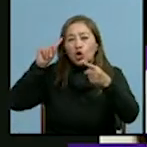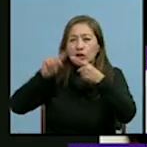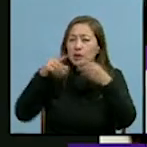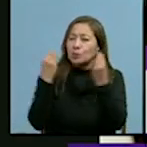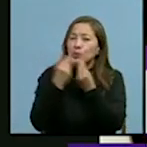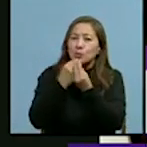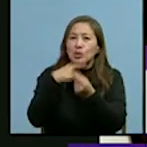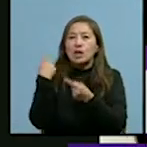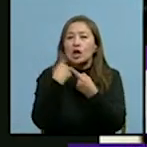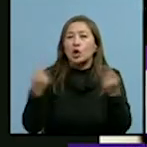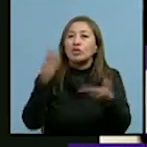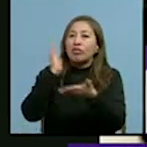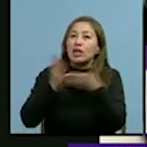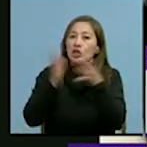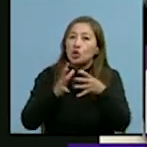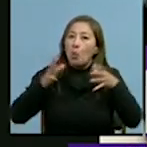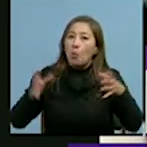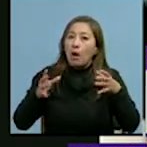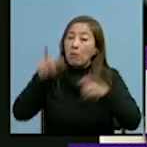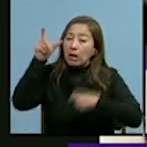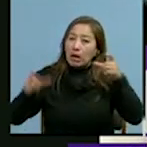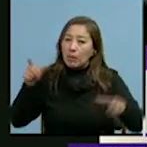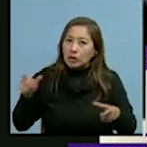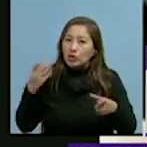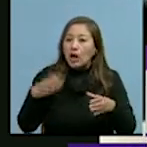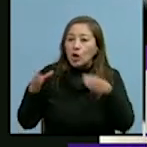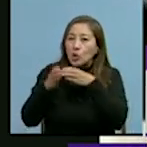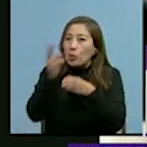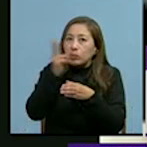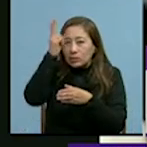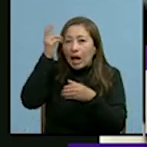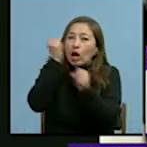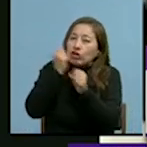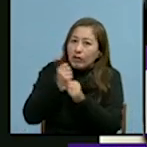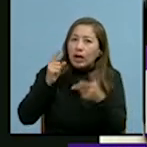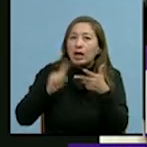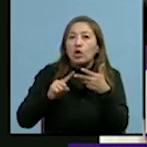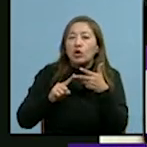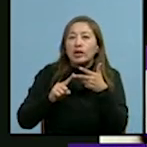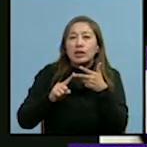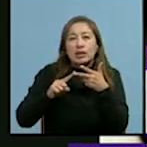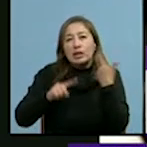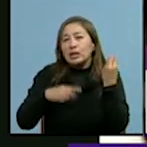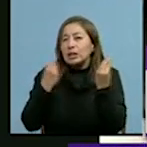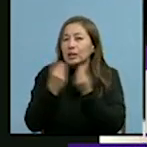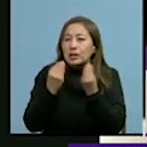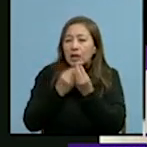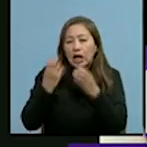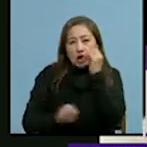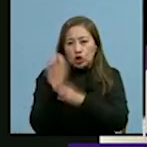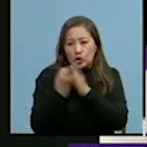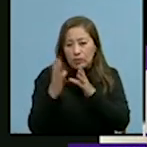lograr ampliar los derechos para las masas, no solamente indígenas, sino trabajadoras y populares, pero además hacer crecer la